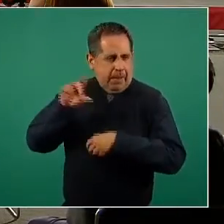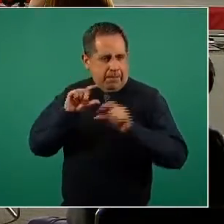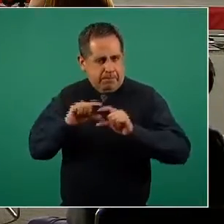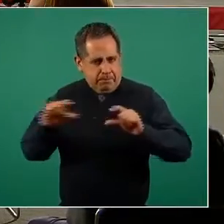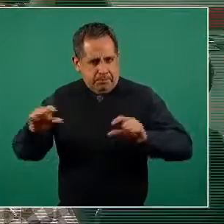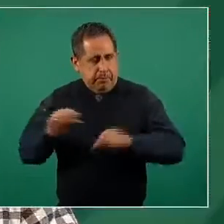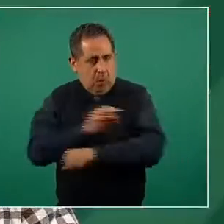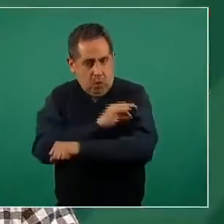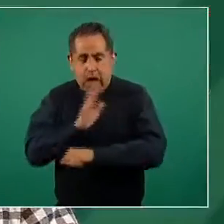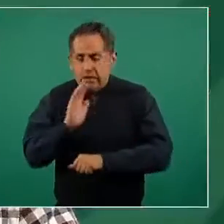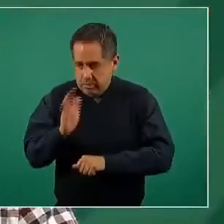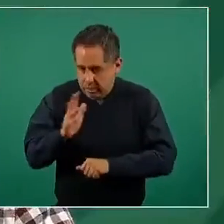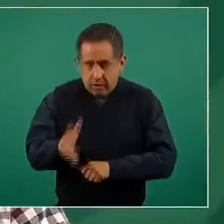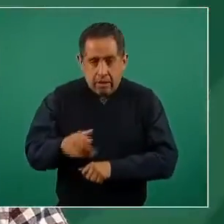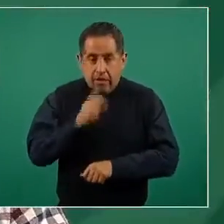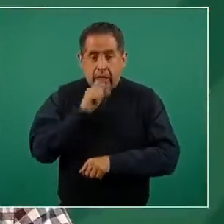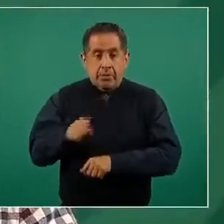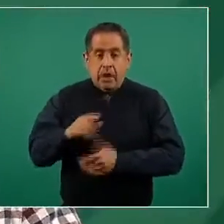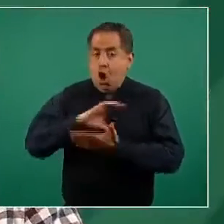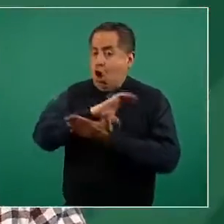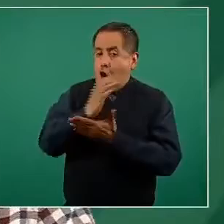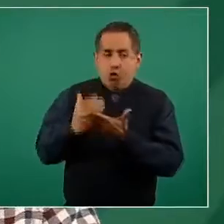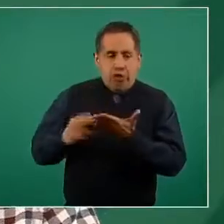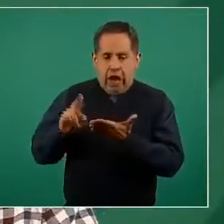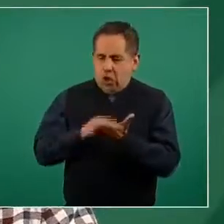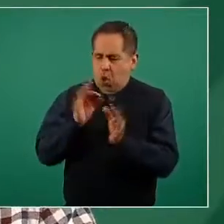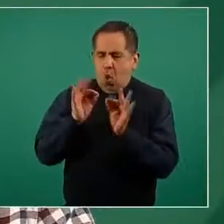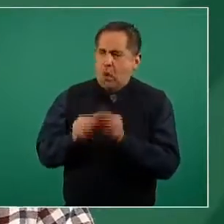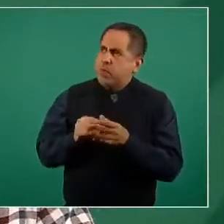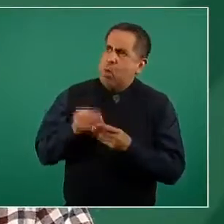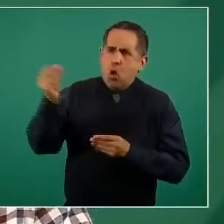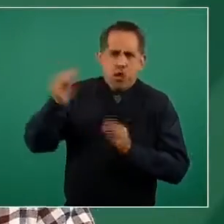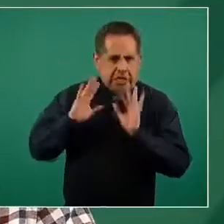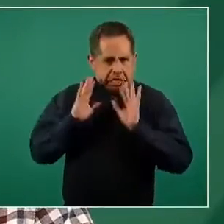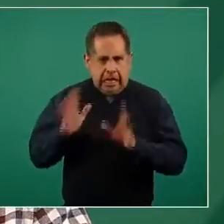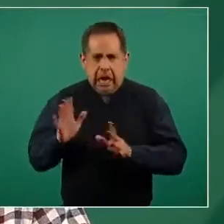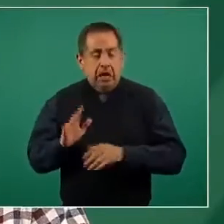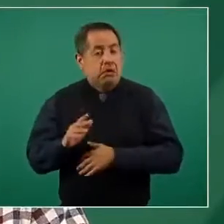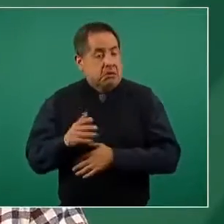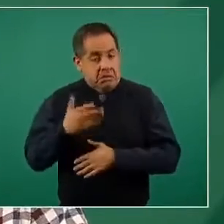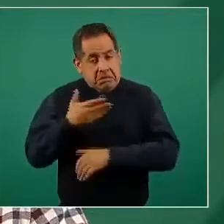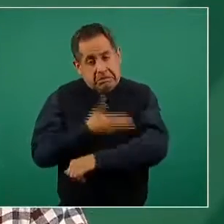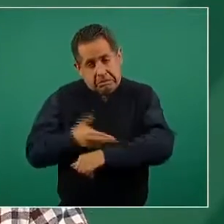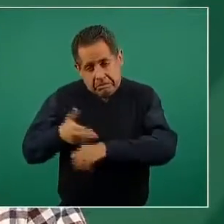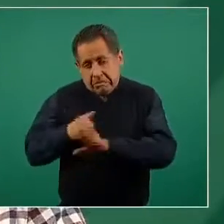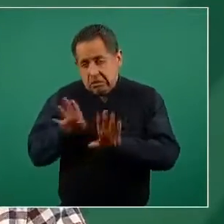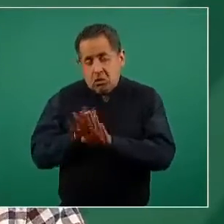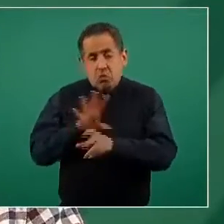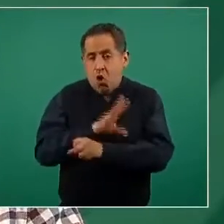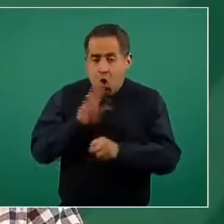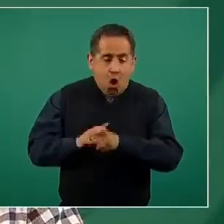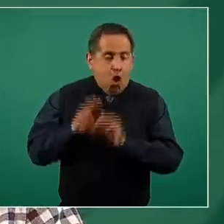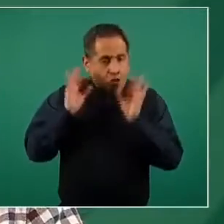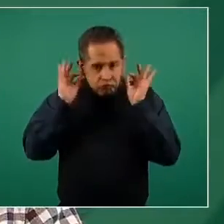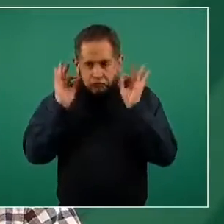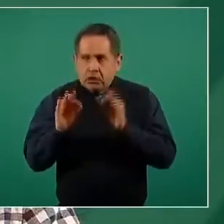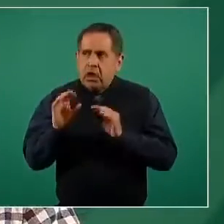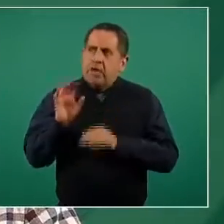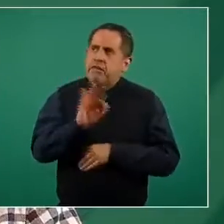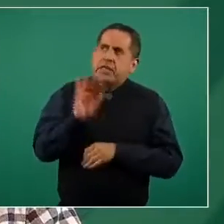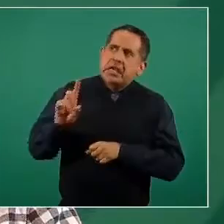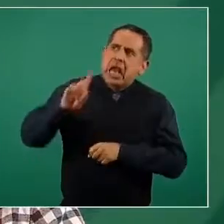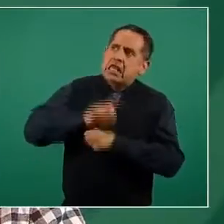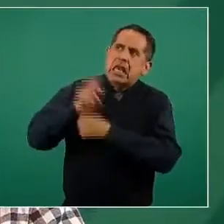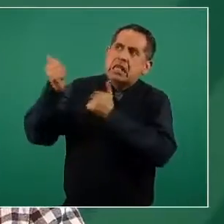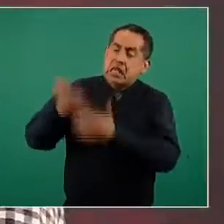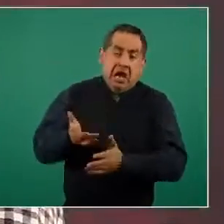hablando, ya se mandó el contrato definitivo y estamos gestionando el calendario específico de entregas,